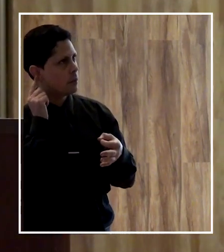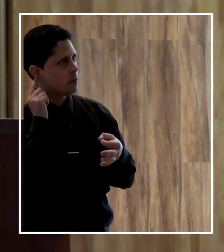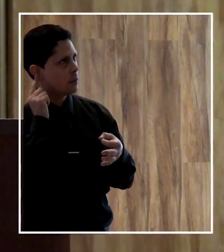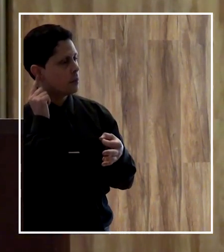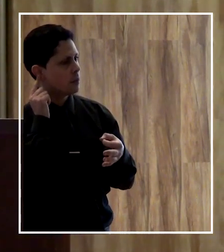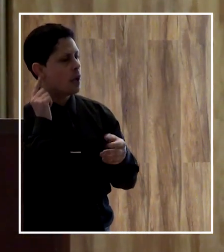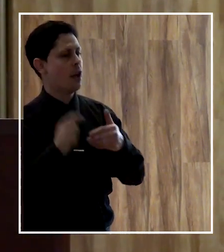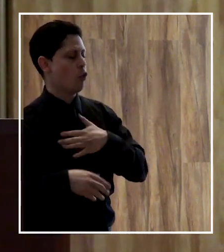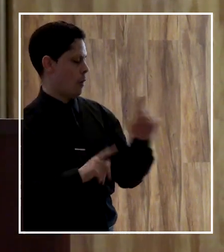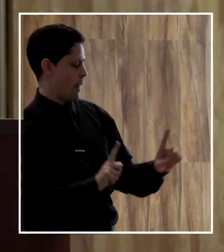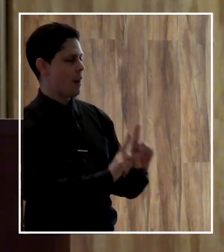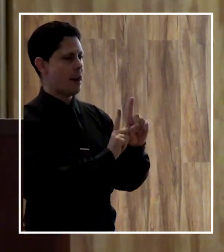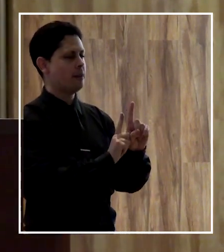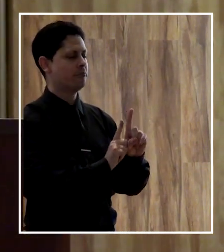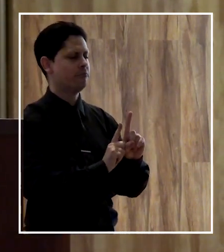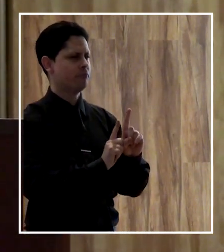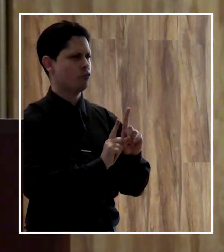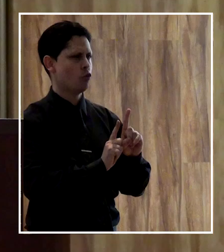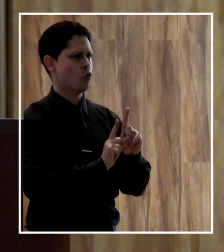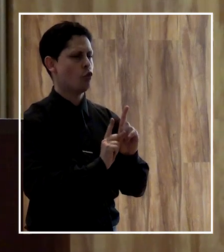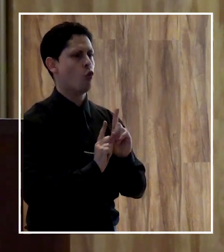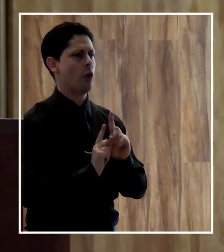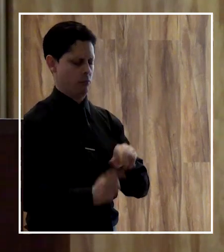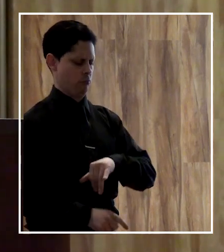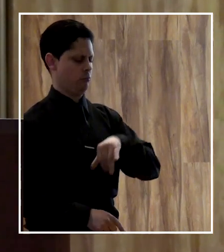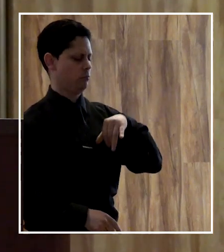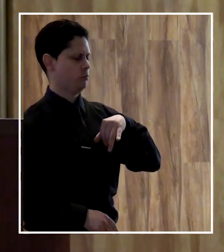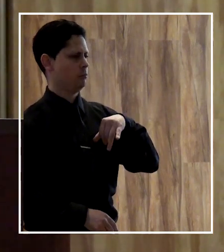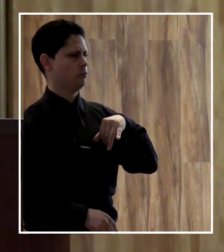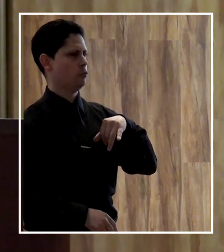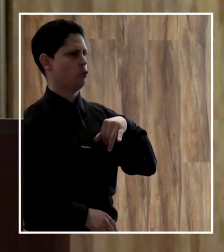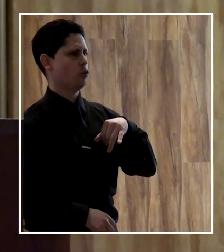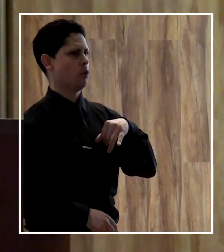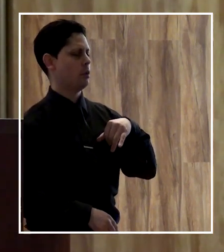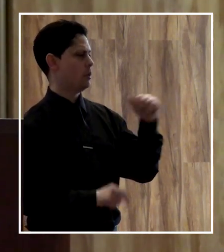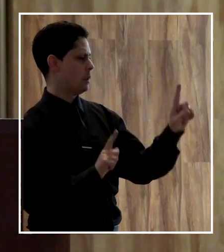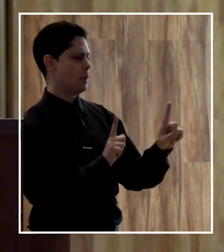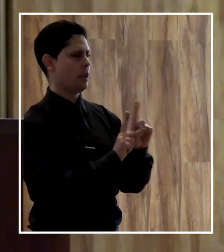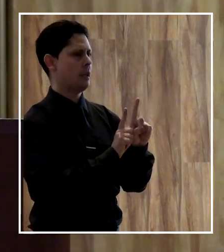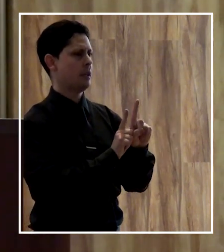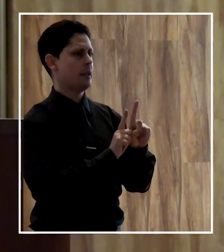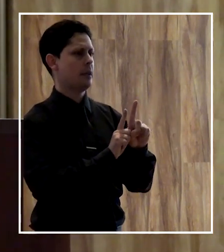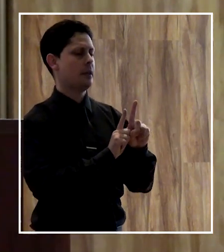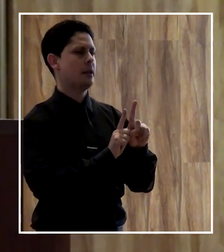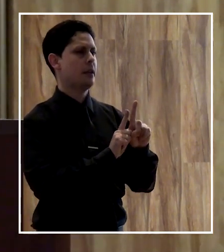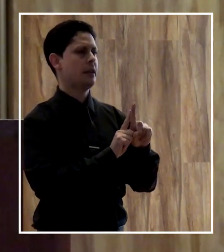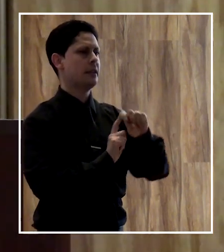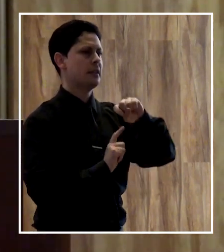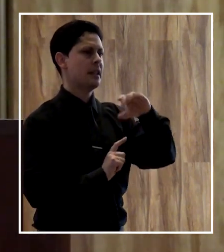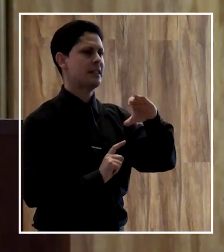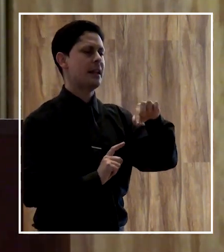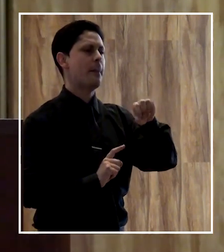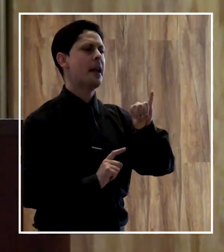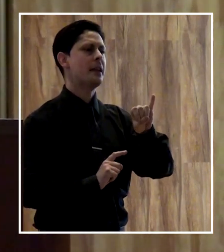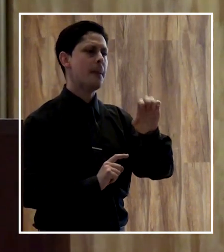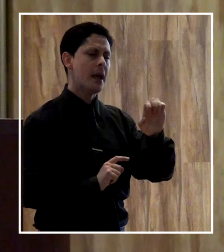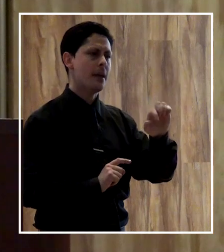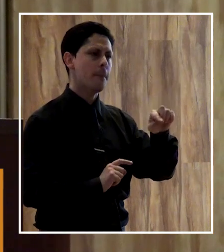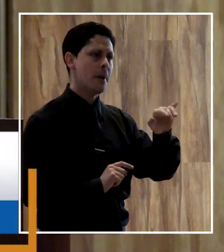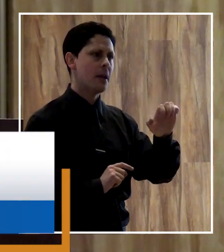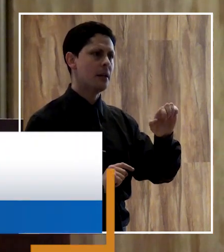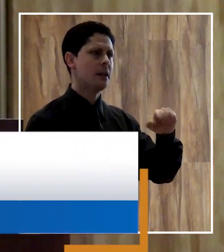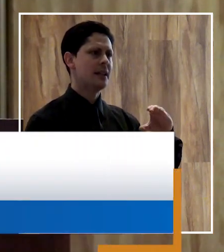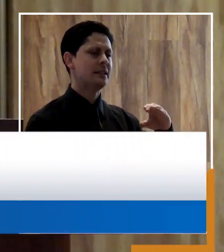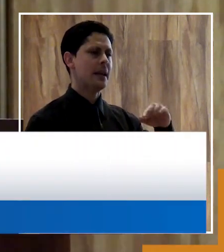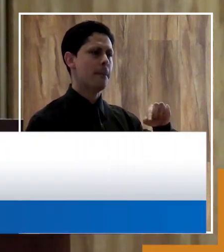con el cual tuve el privilegio de trabajar hace unos tiempos atrás en el CPIP, un